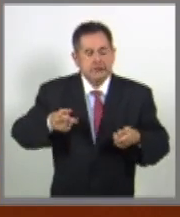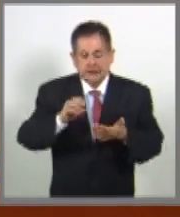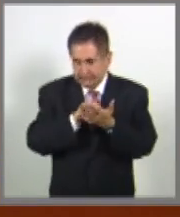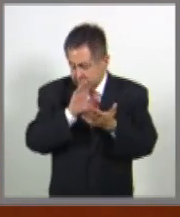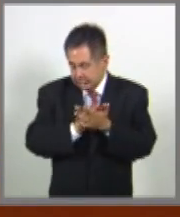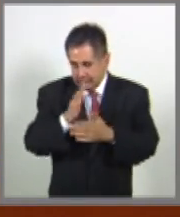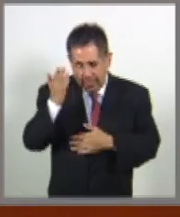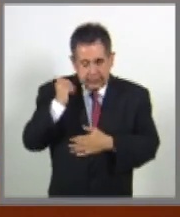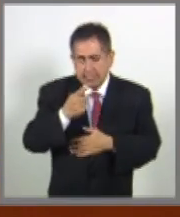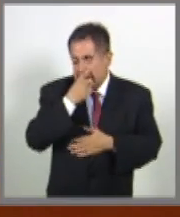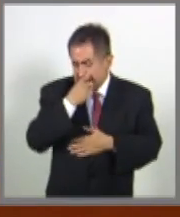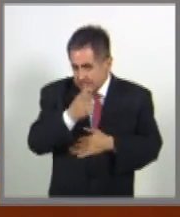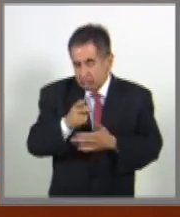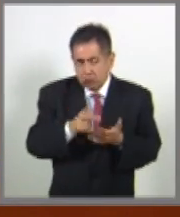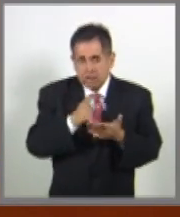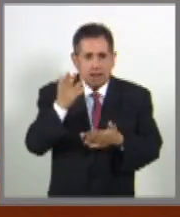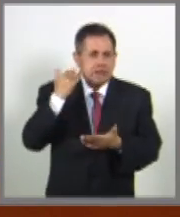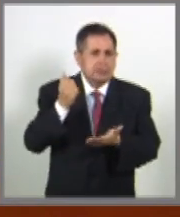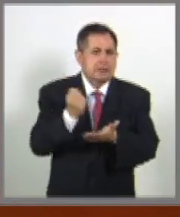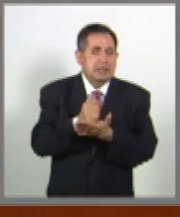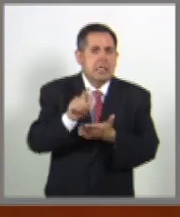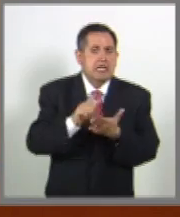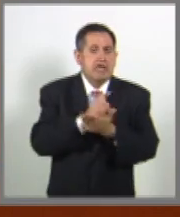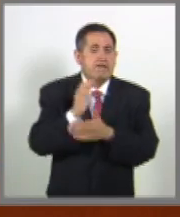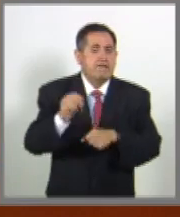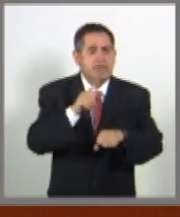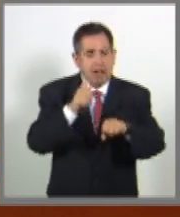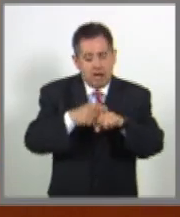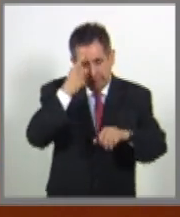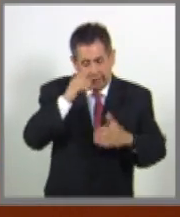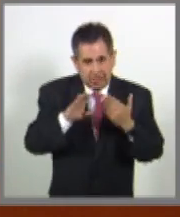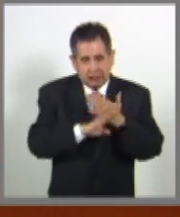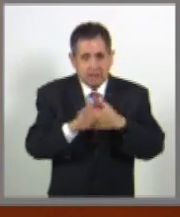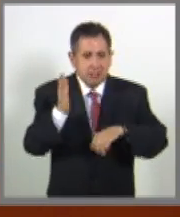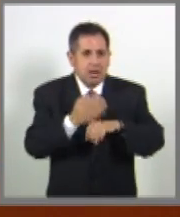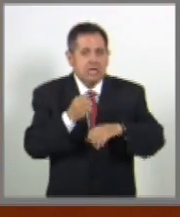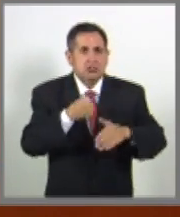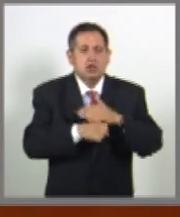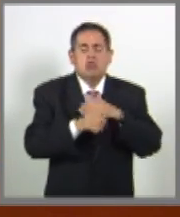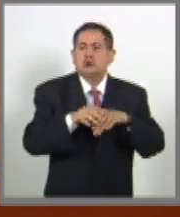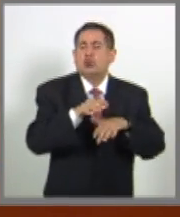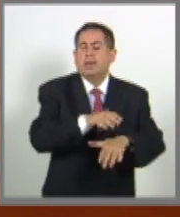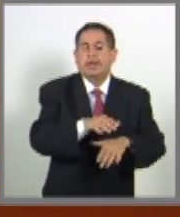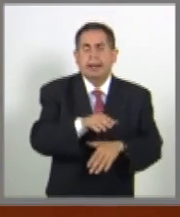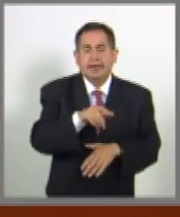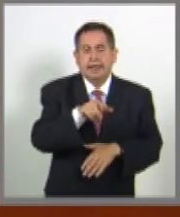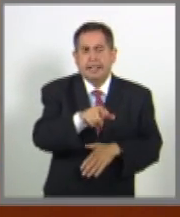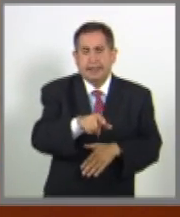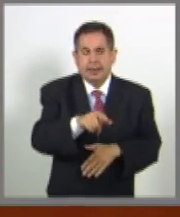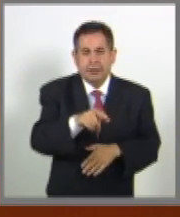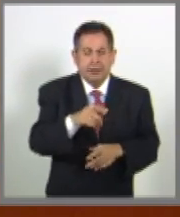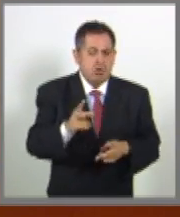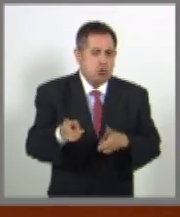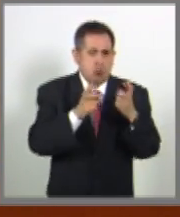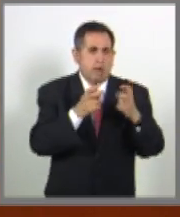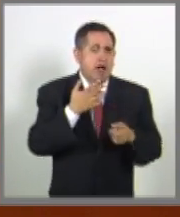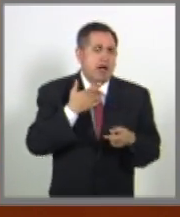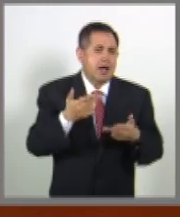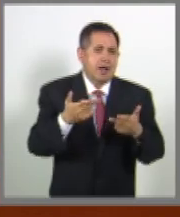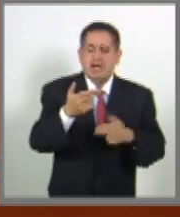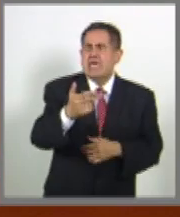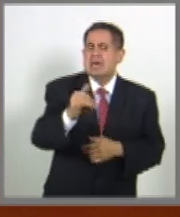este problema al aprobar la ley federal para prevenir y sancionar los delitos cometidos en materia de